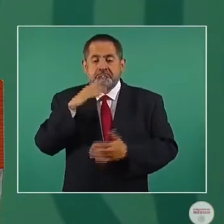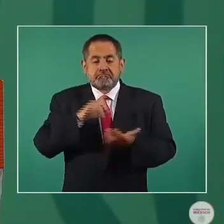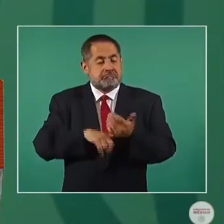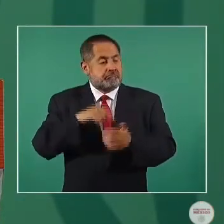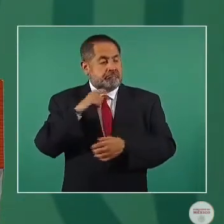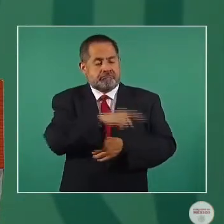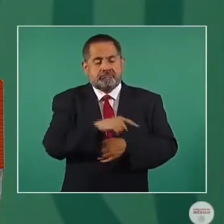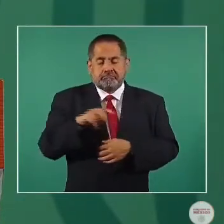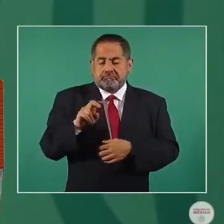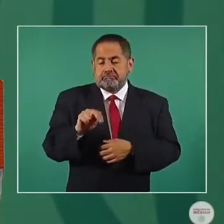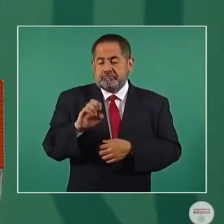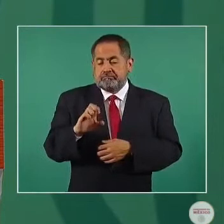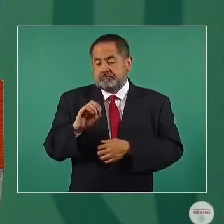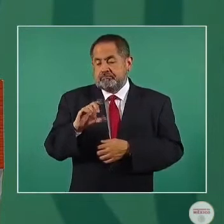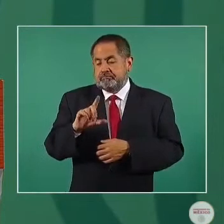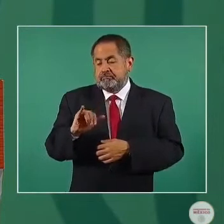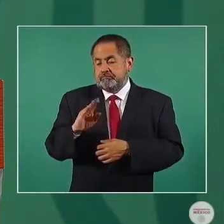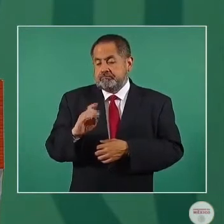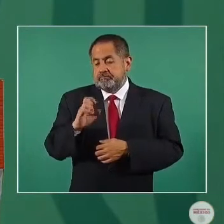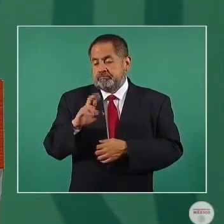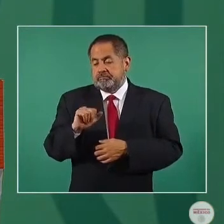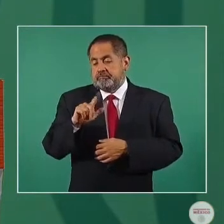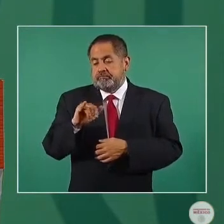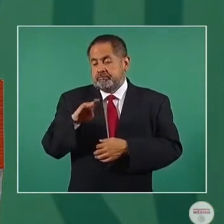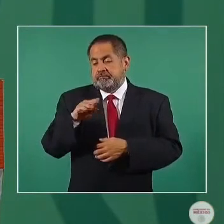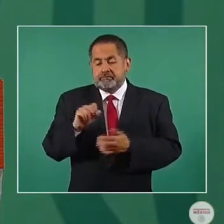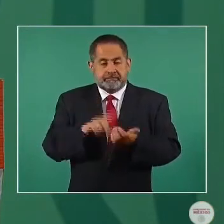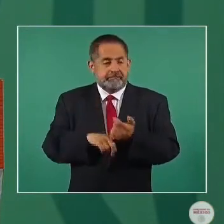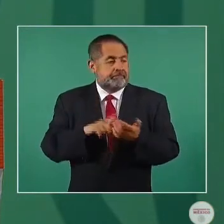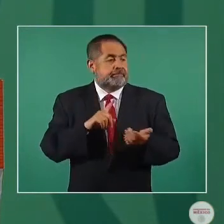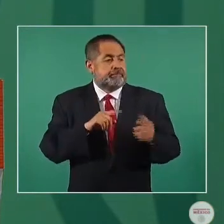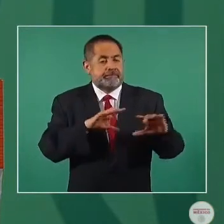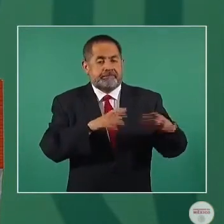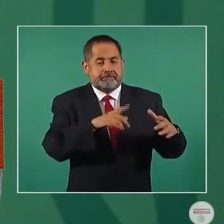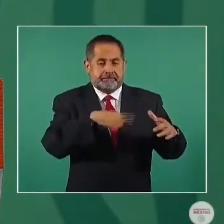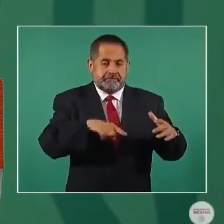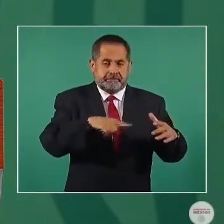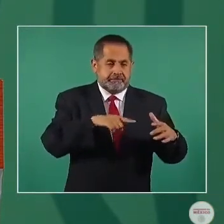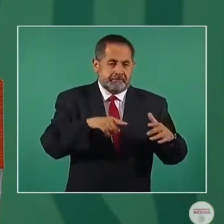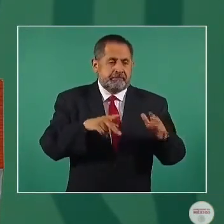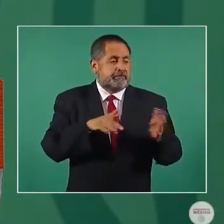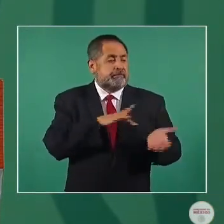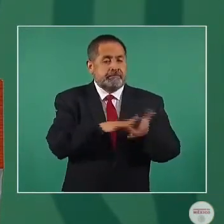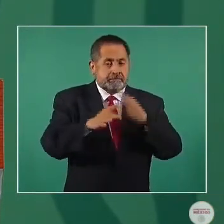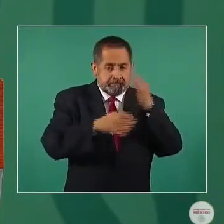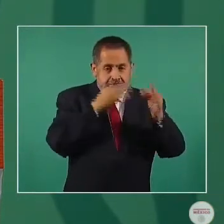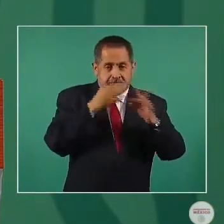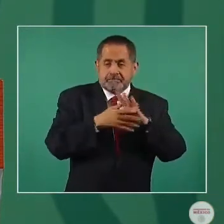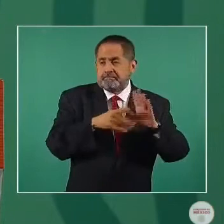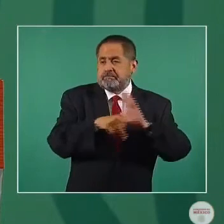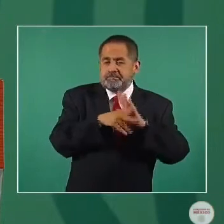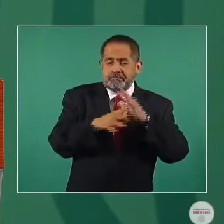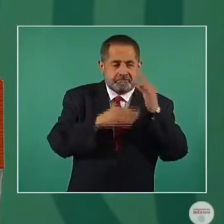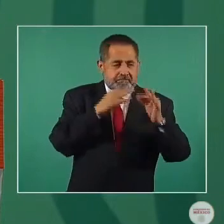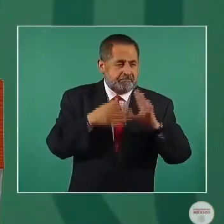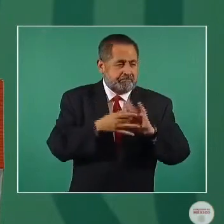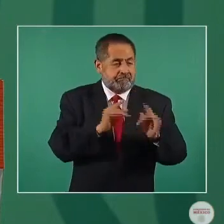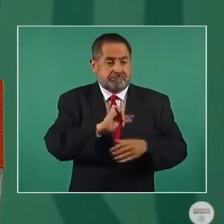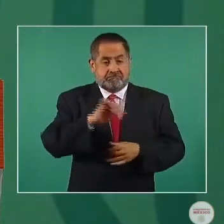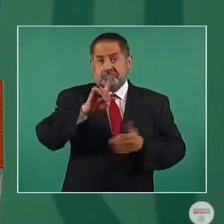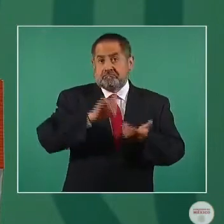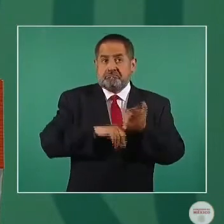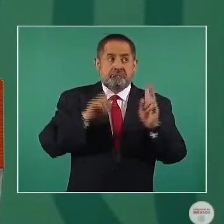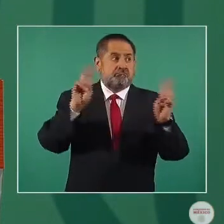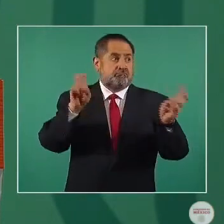del neoliberalismo, apoyado por los medios de información y por la prensa especializada en